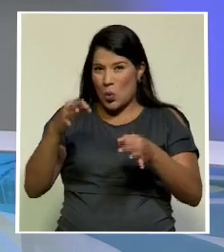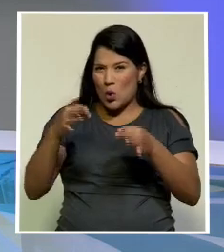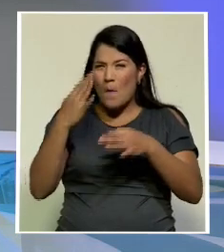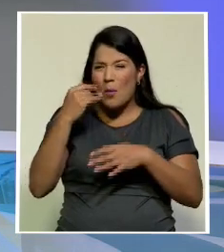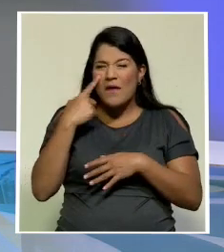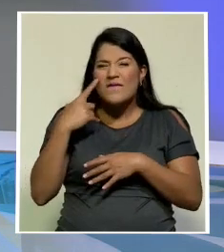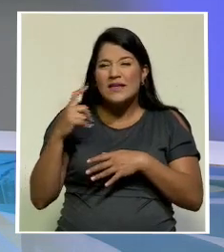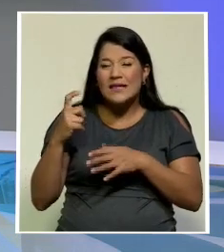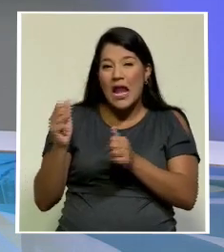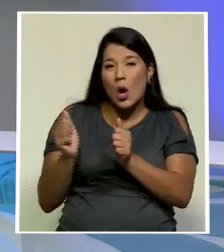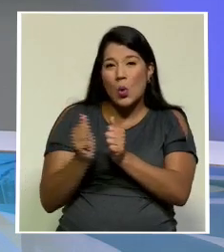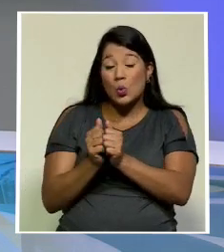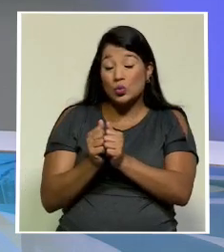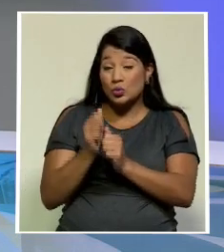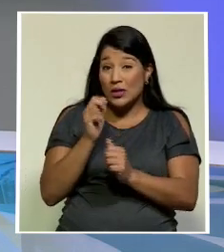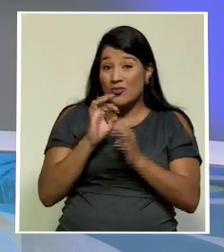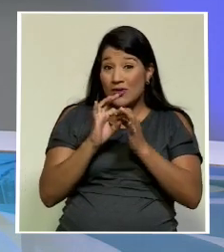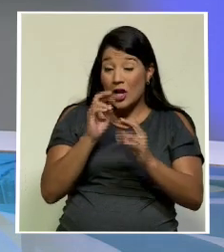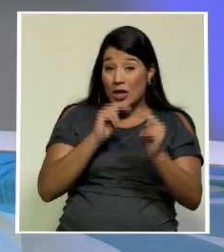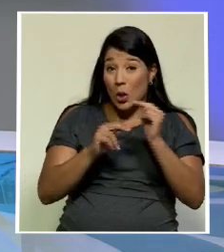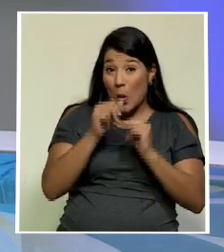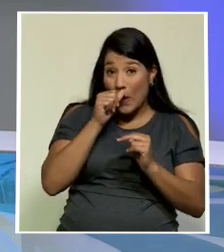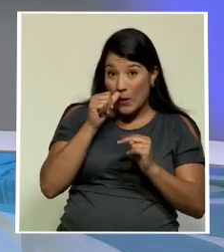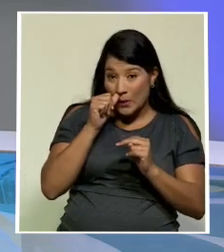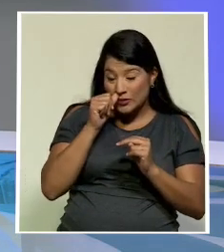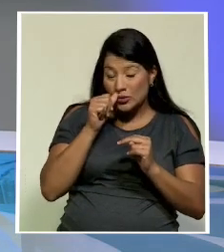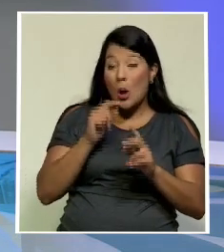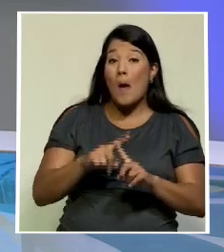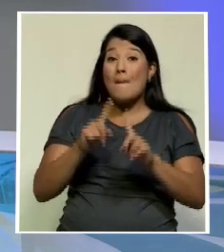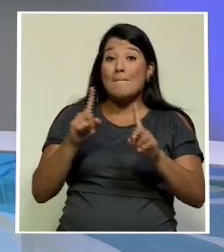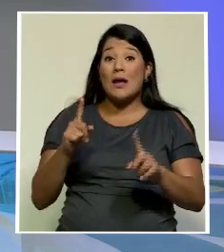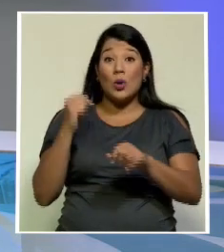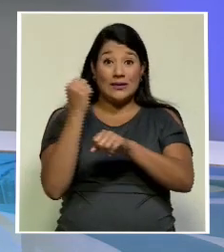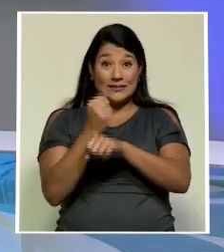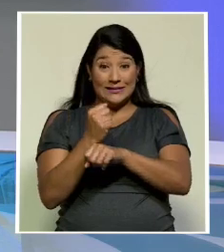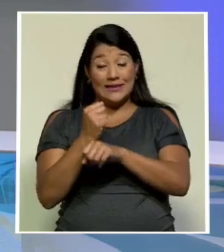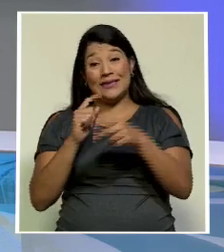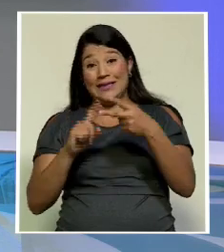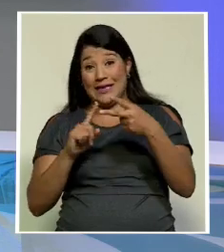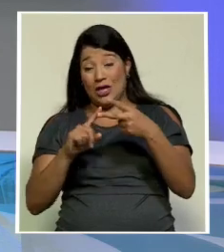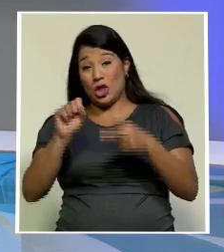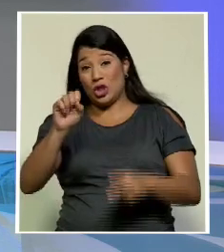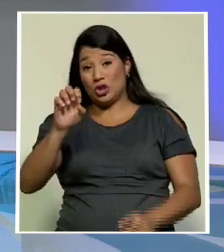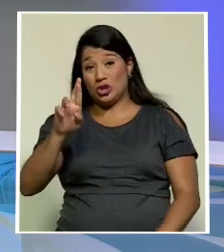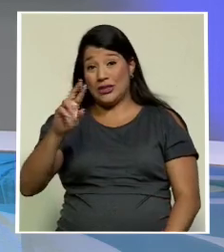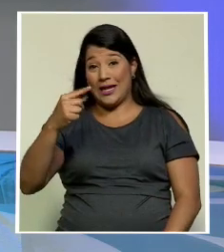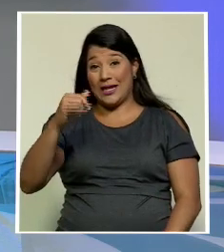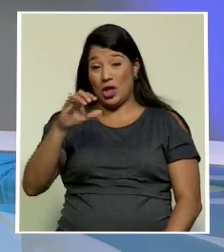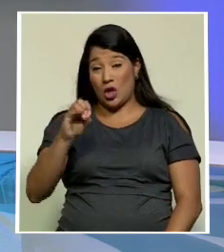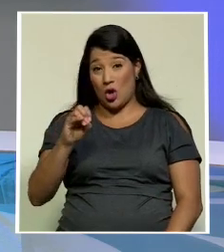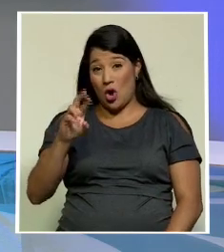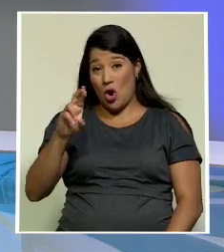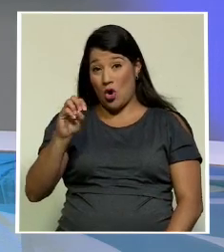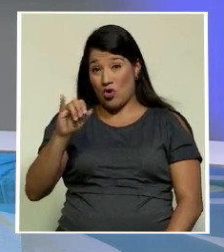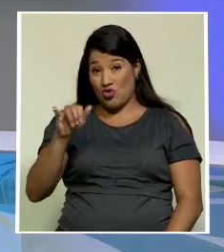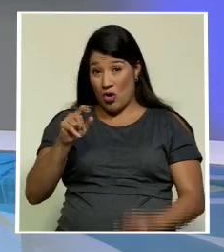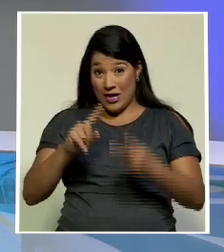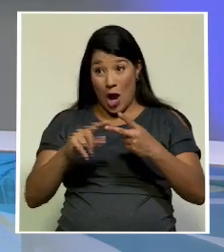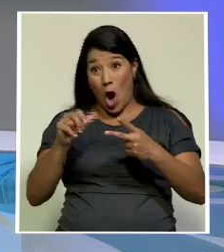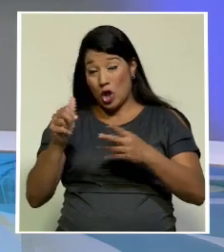de Narcotráfico y Delitos Conexos. Sin embargo, el asesinato de Sergio Rojas Ortiz, otro líder indígena, asesinado